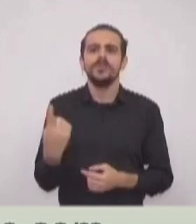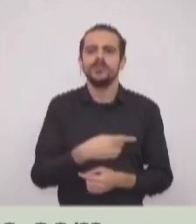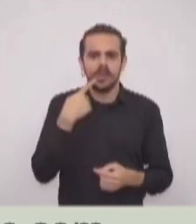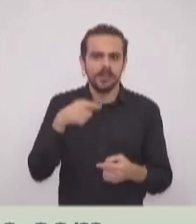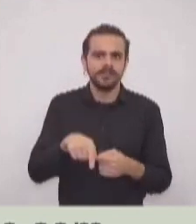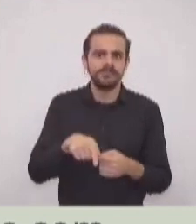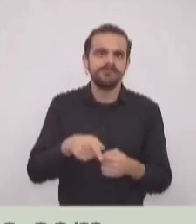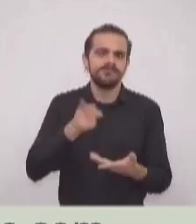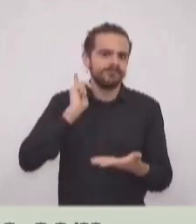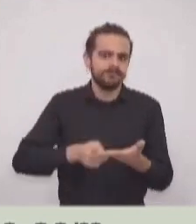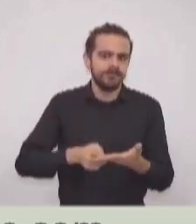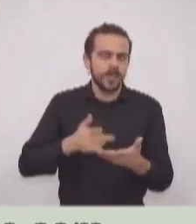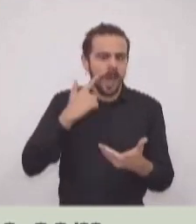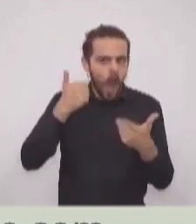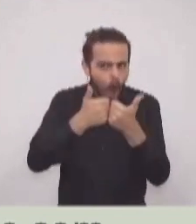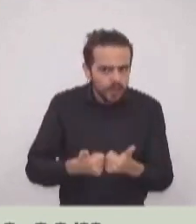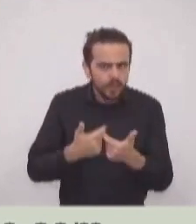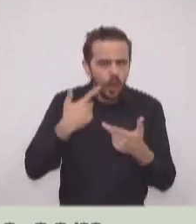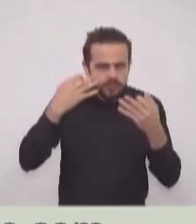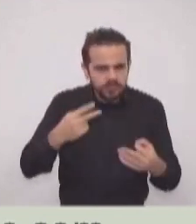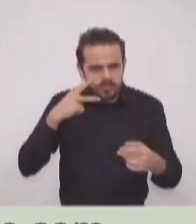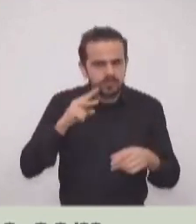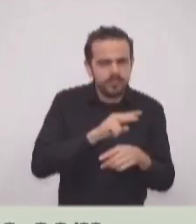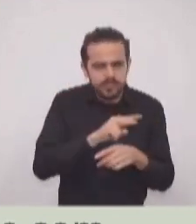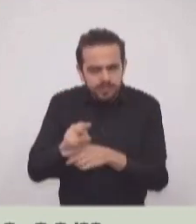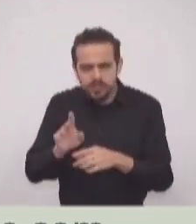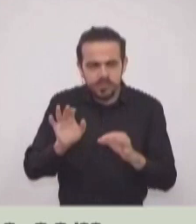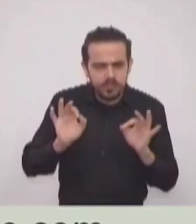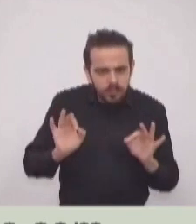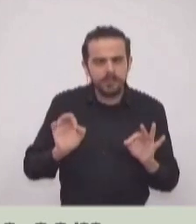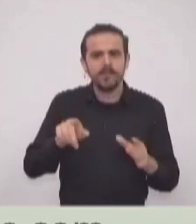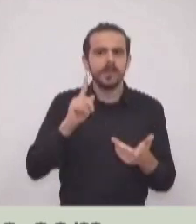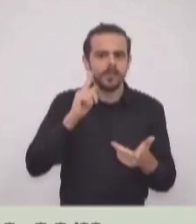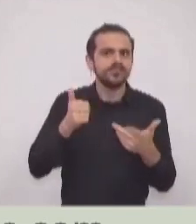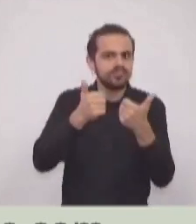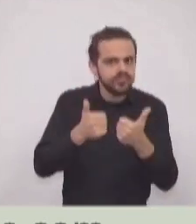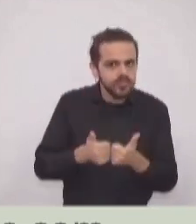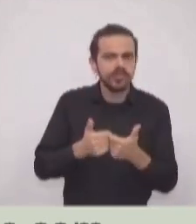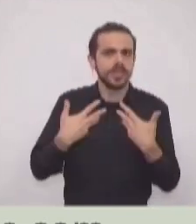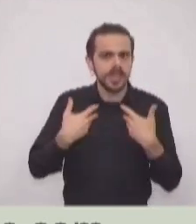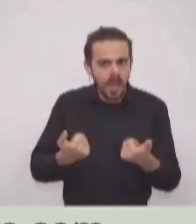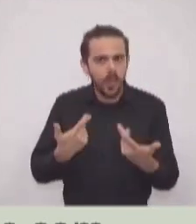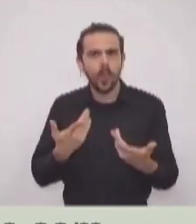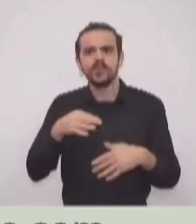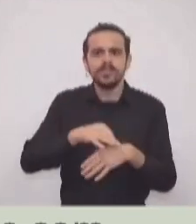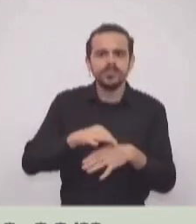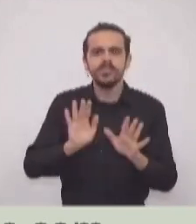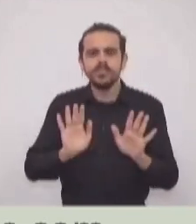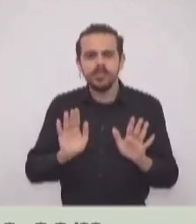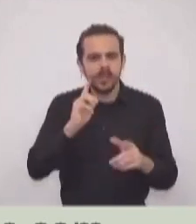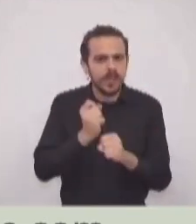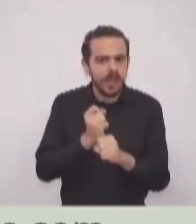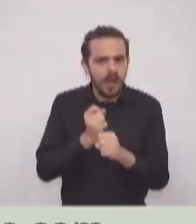14 en una ruta segura de control sanitario, trabajando articuladamente con los intendentes de